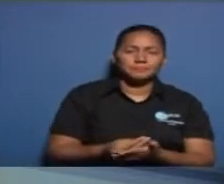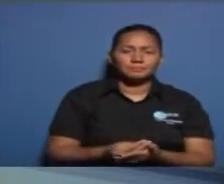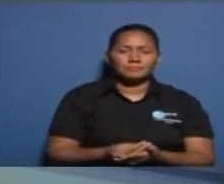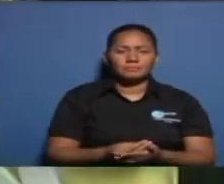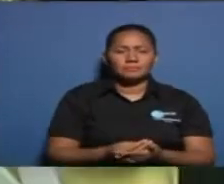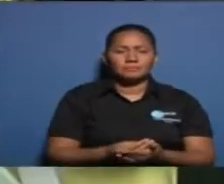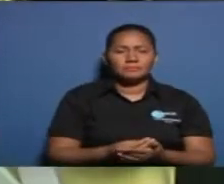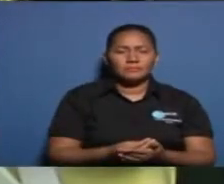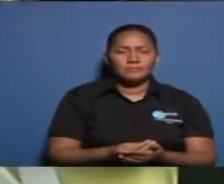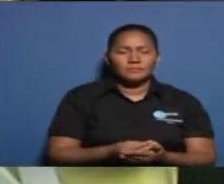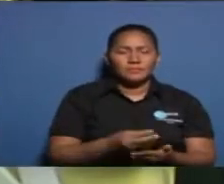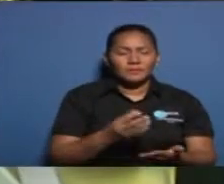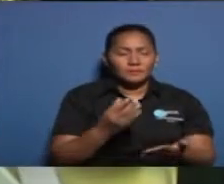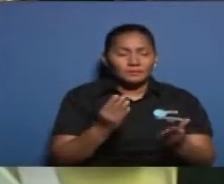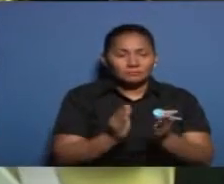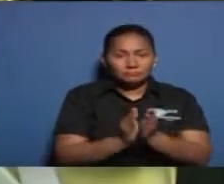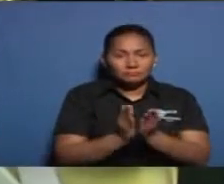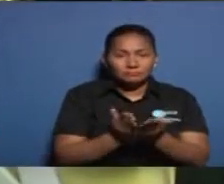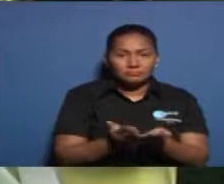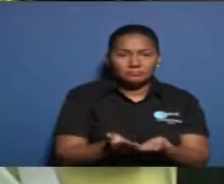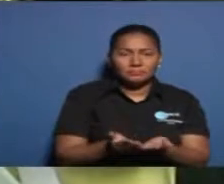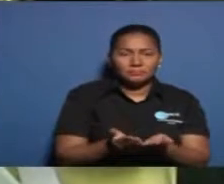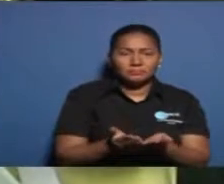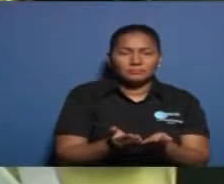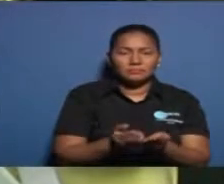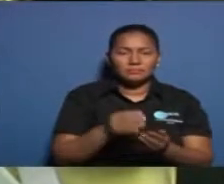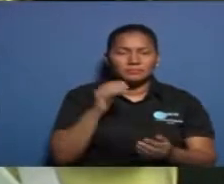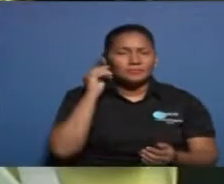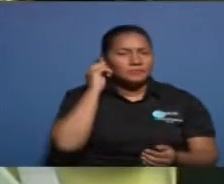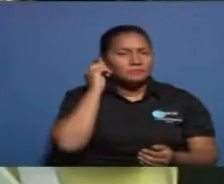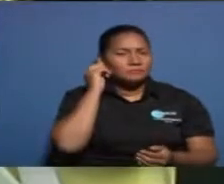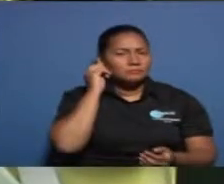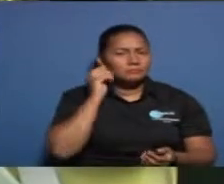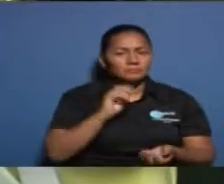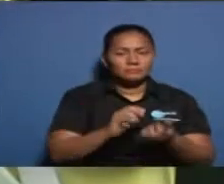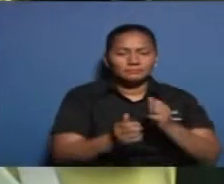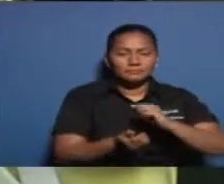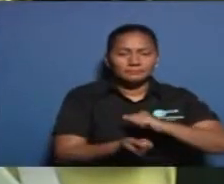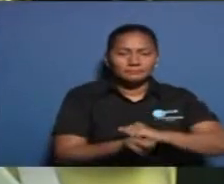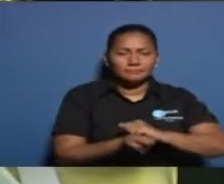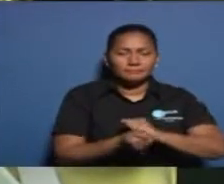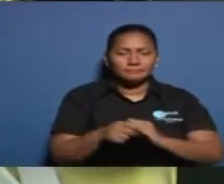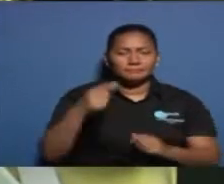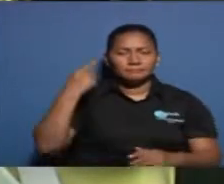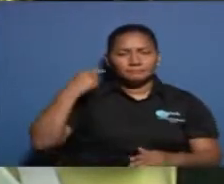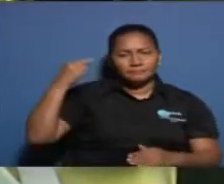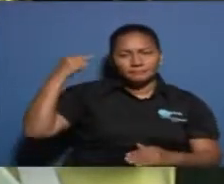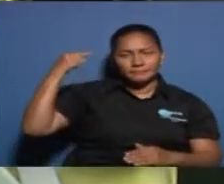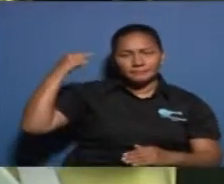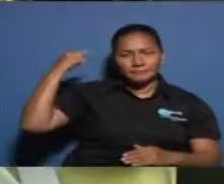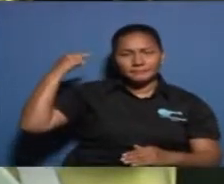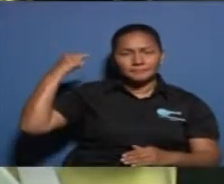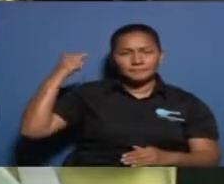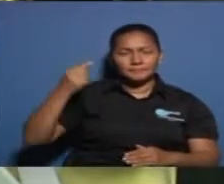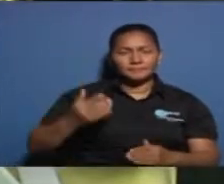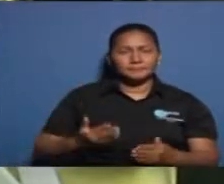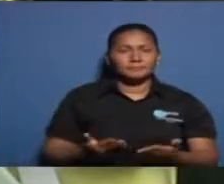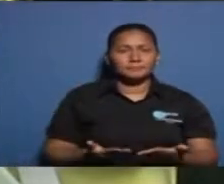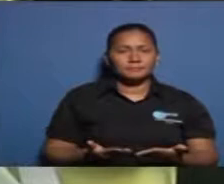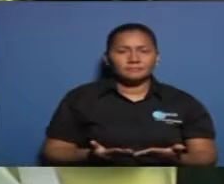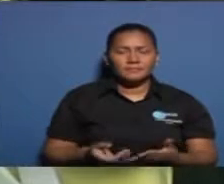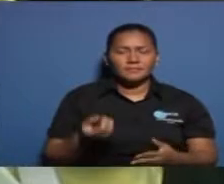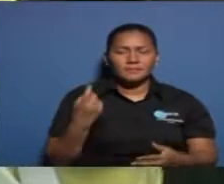marco mujeres que cambiaron nuestra historia clara gonzález etcétera afortunada lo que pasa es que se